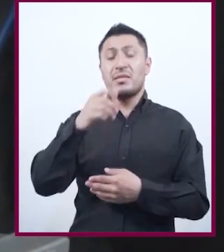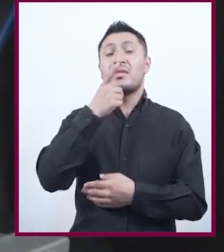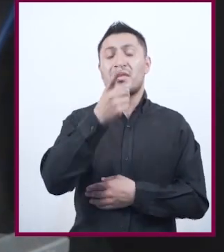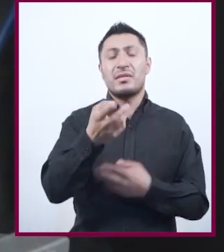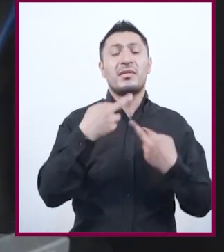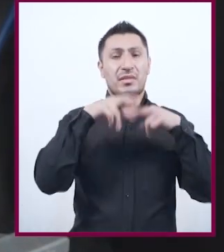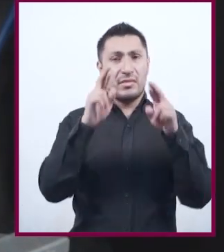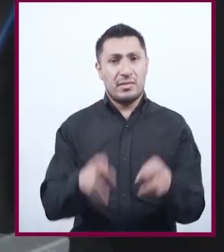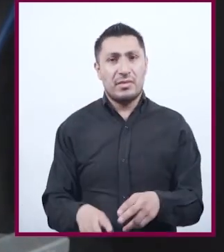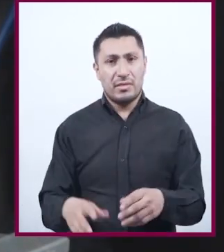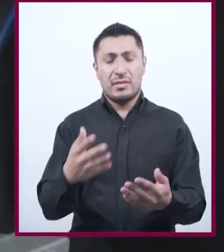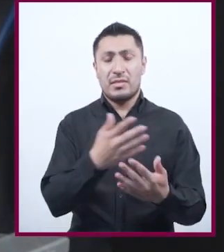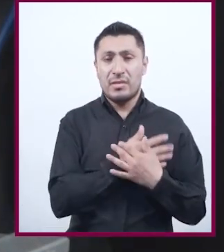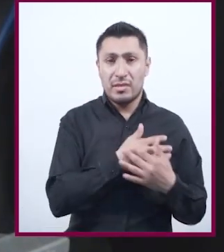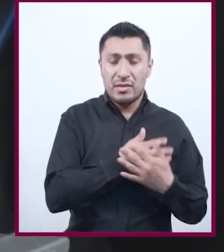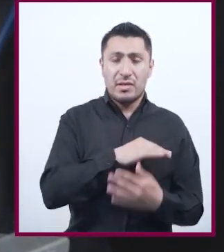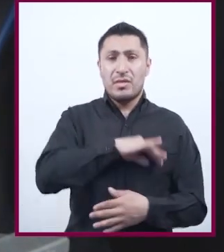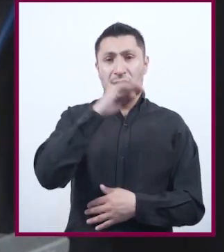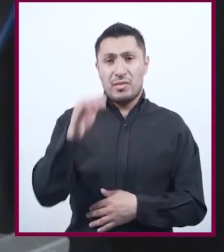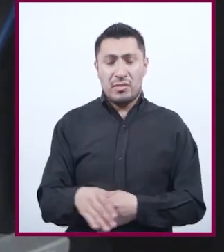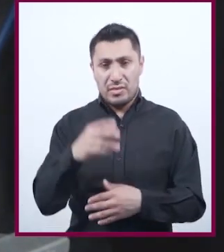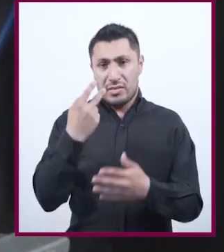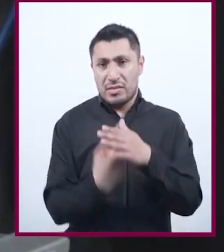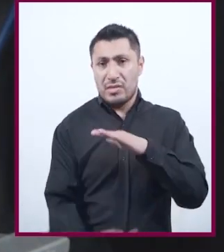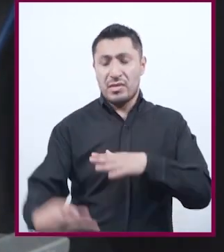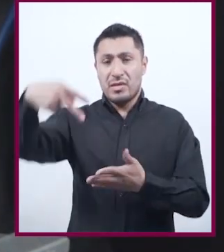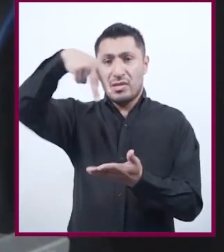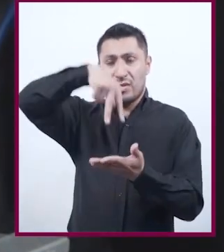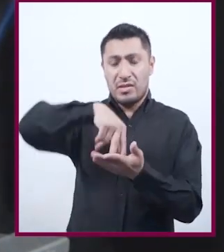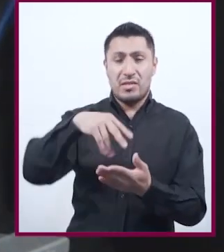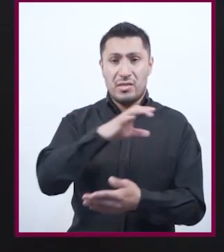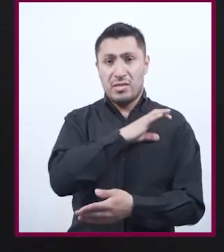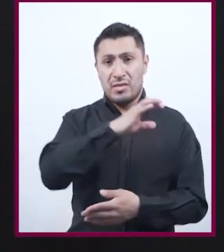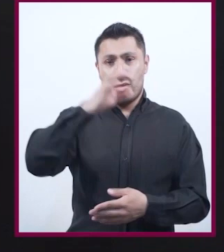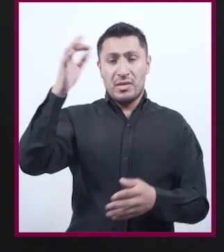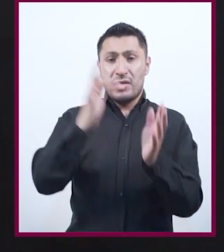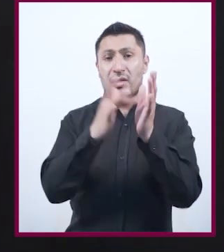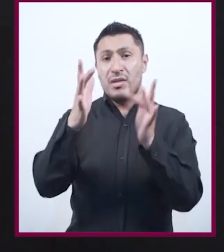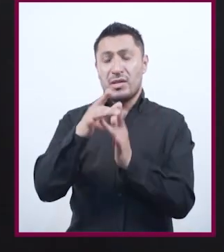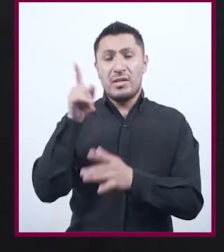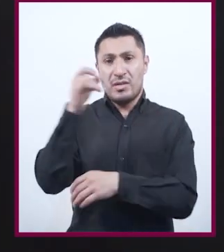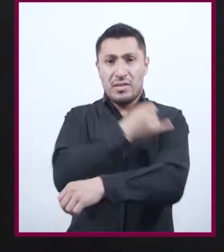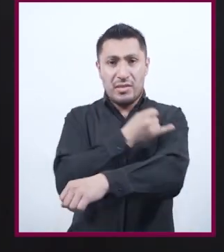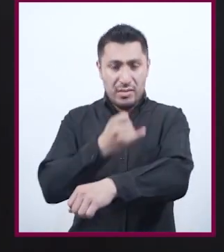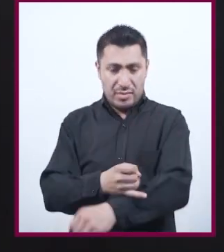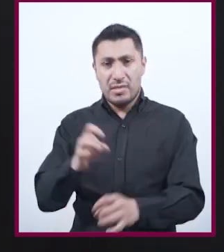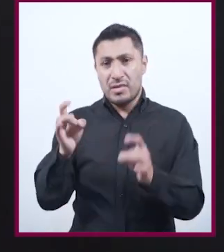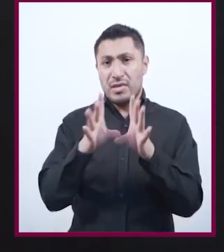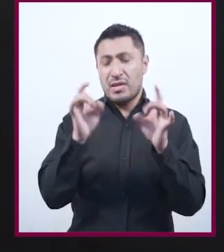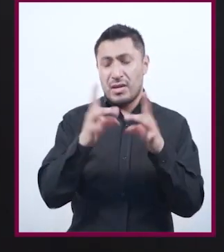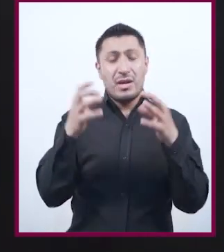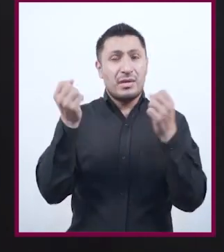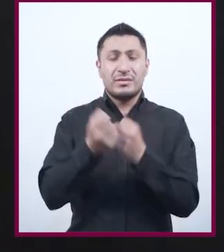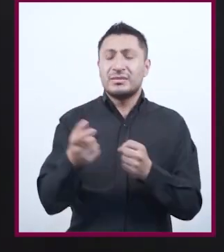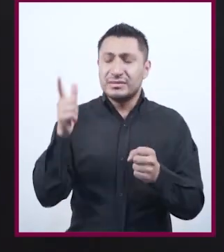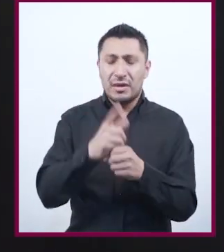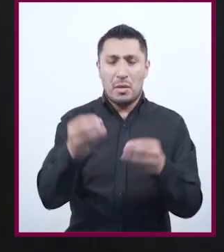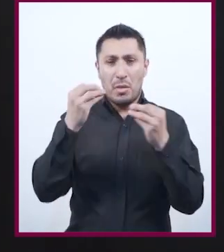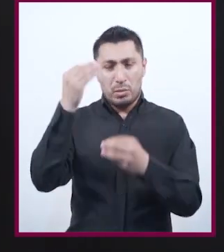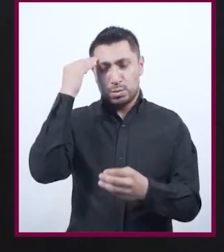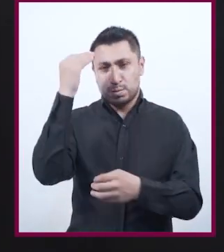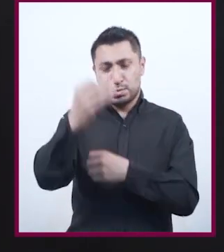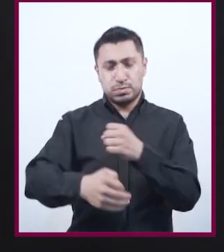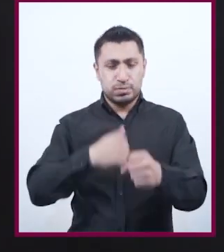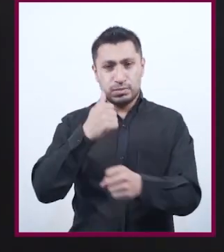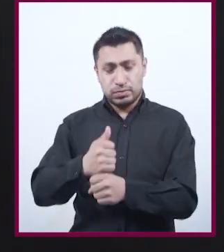de la representación, pasión, muerte y resurrección de Cristo en Iztapalapa. Un fenómeno social que lleva muchísimos años